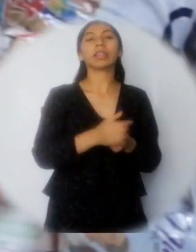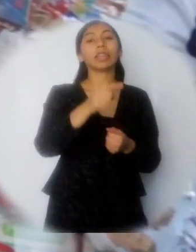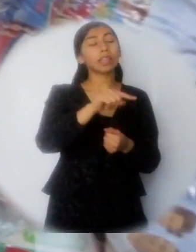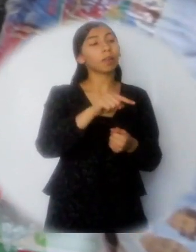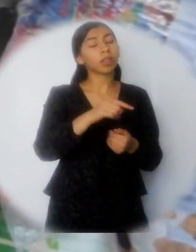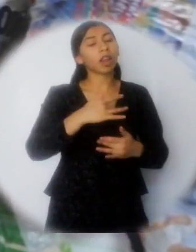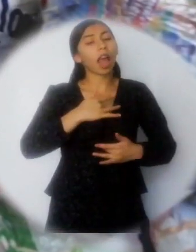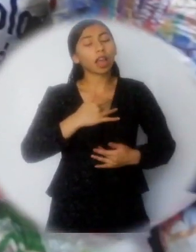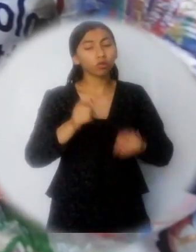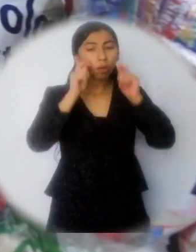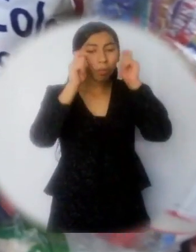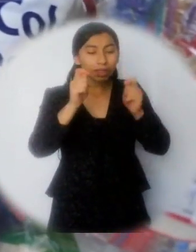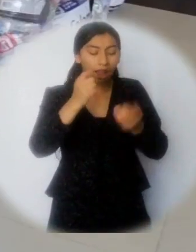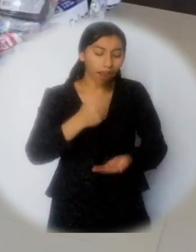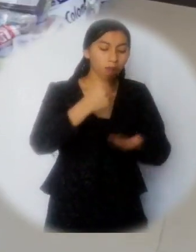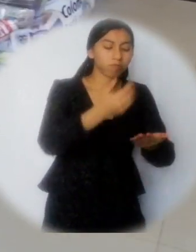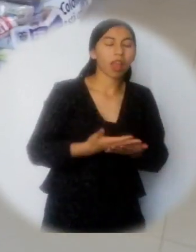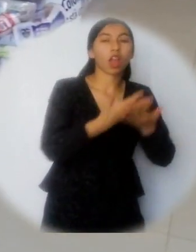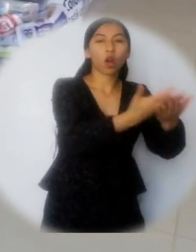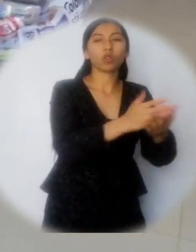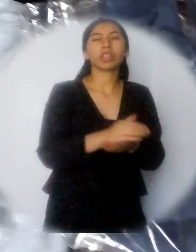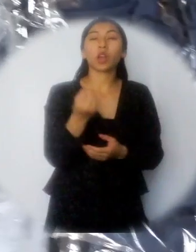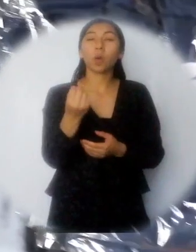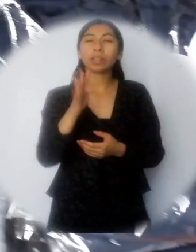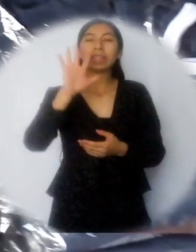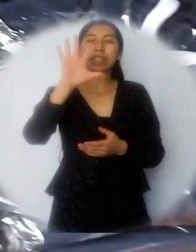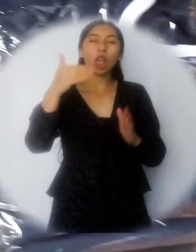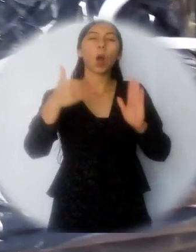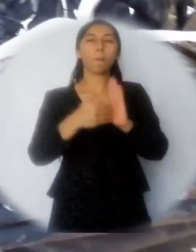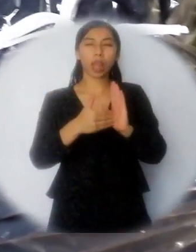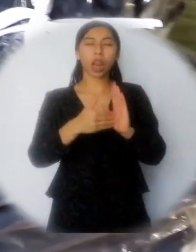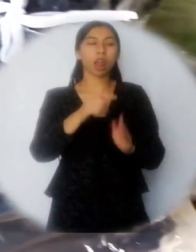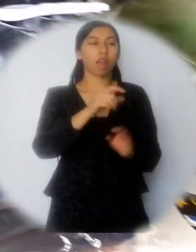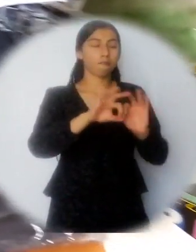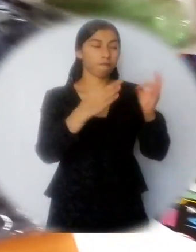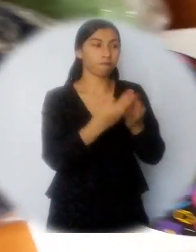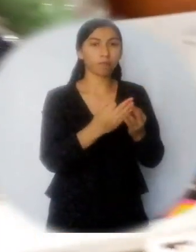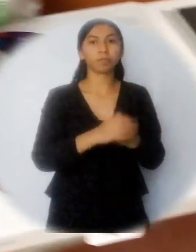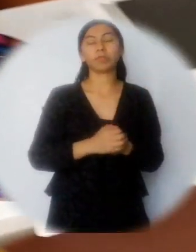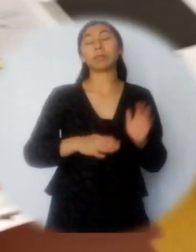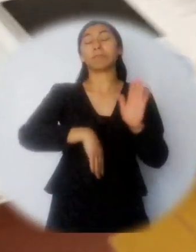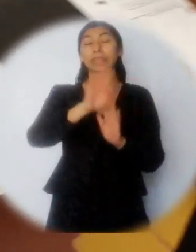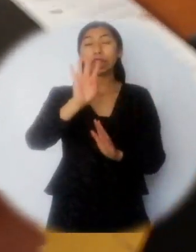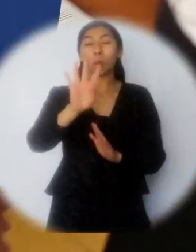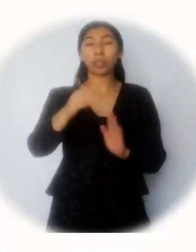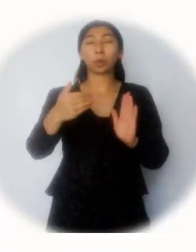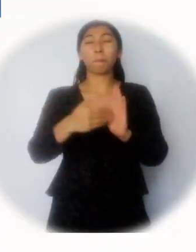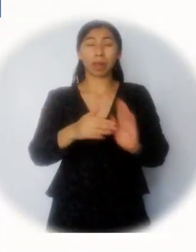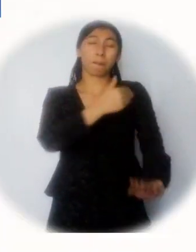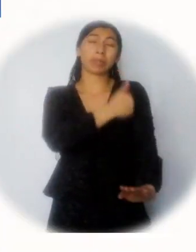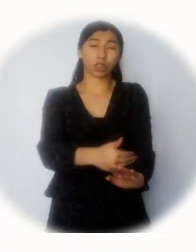bajo el mecanismo de ayuda humanitaria en especie a 5.415 hogares por un monto superior a los 4.000 millones de